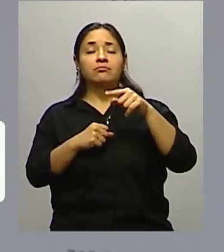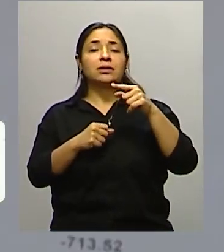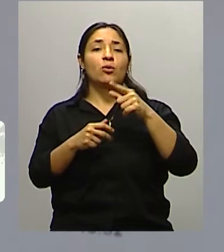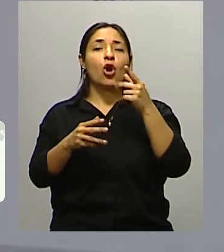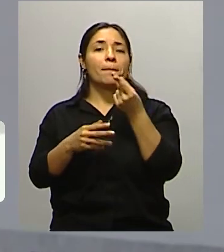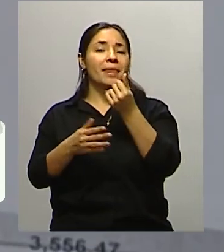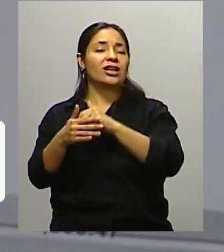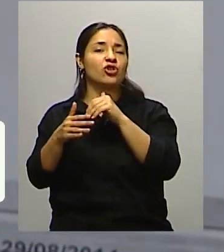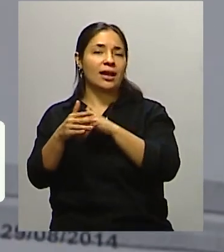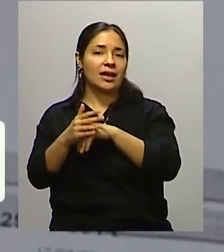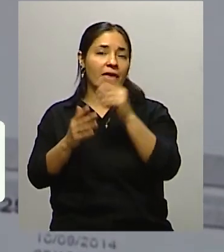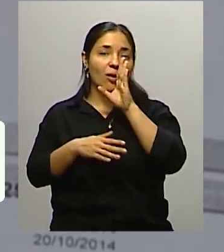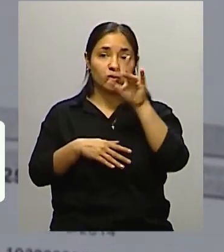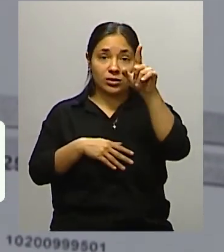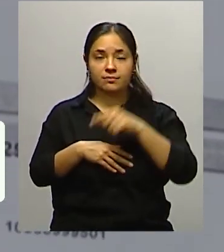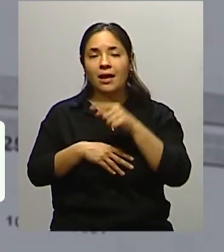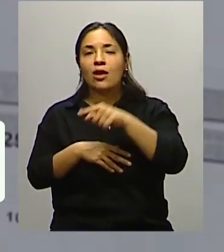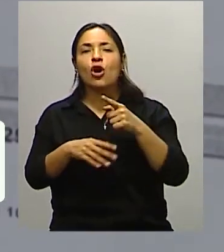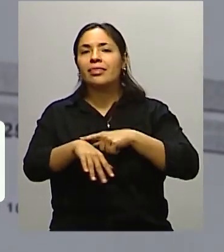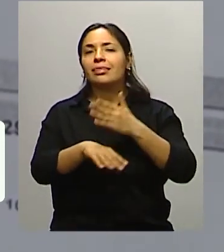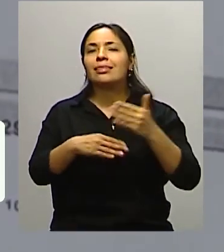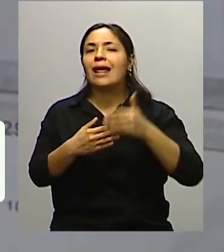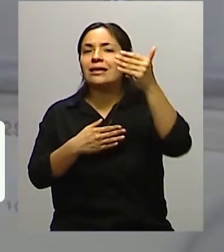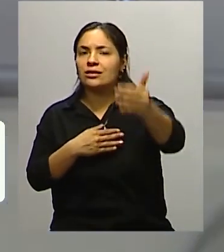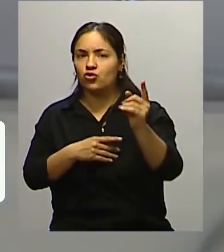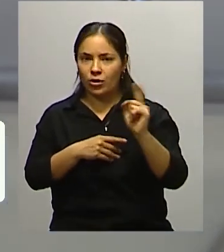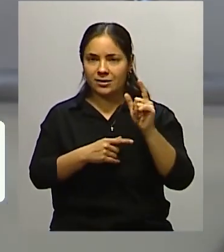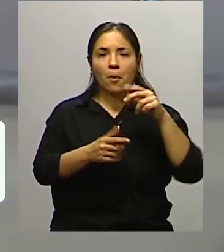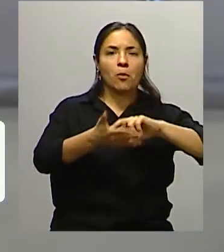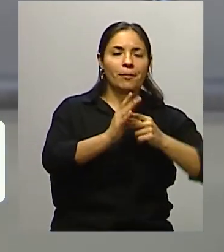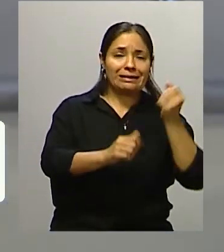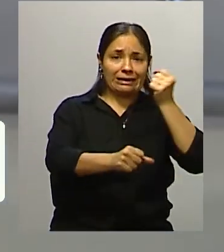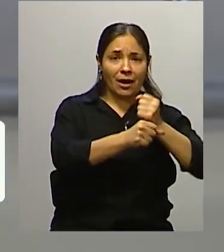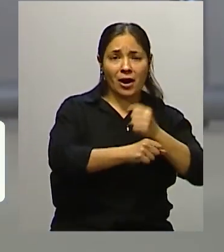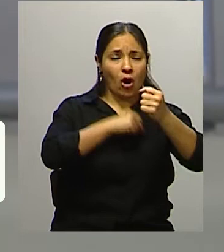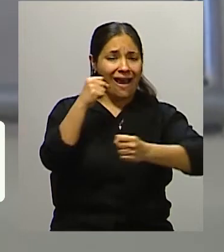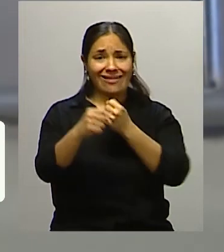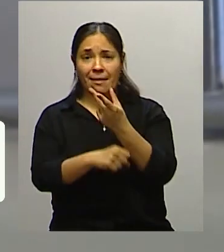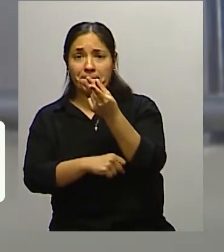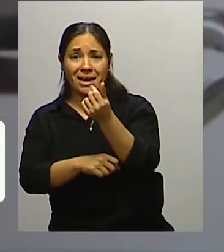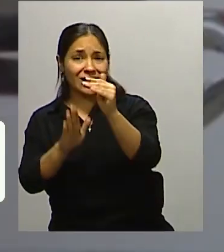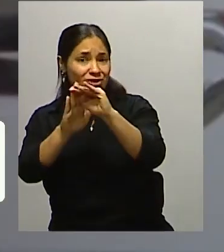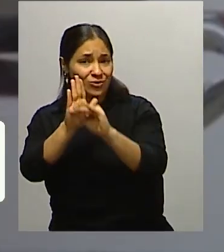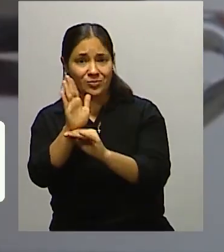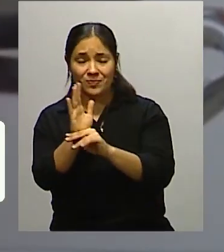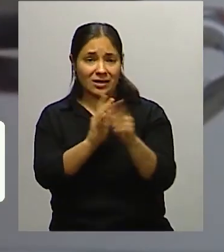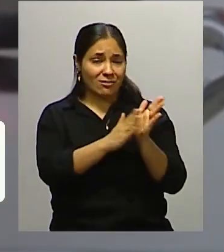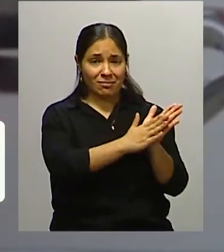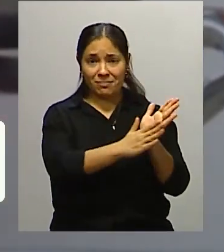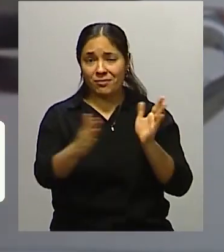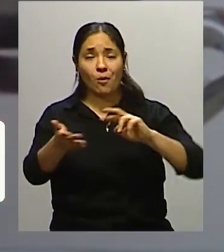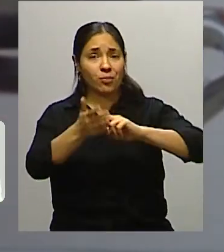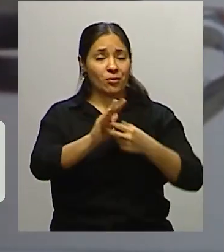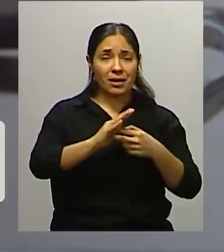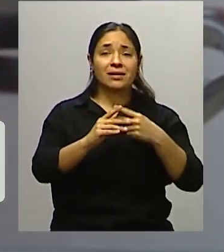transitorio. Acá hay un problema que va desde el mercado de trabajo a los precios, y vamos a tener presiones